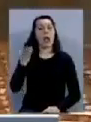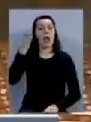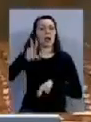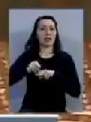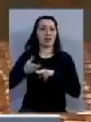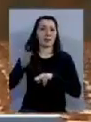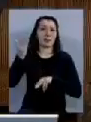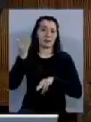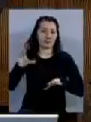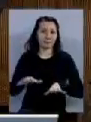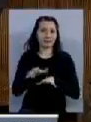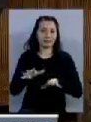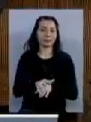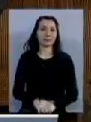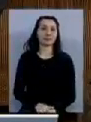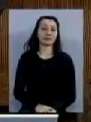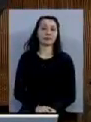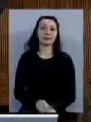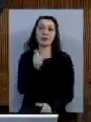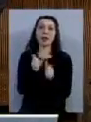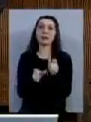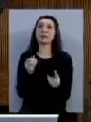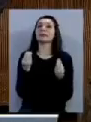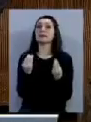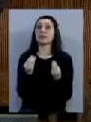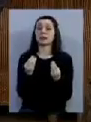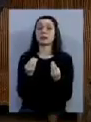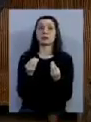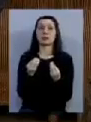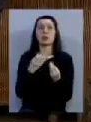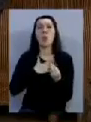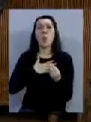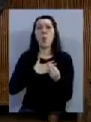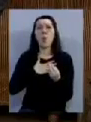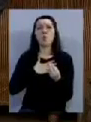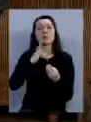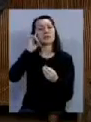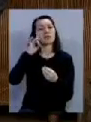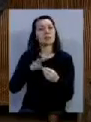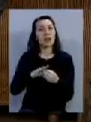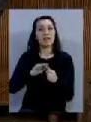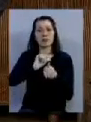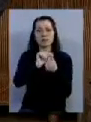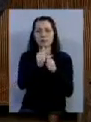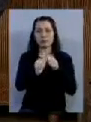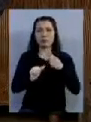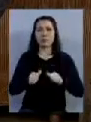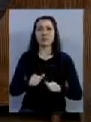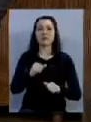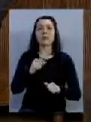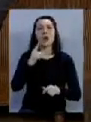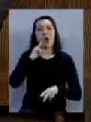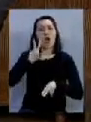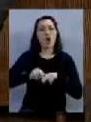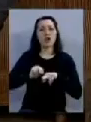pueblo. Es que la gente, lo que pasa, que le atrae esto, porque esto sabe que es algo artesanal. Y más